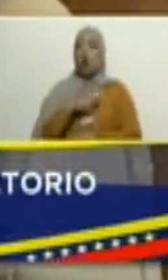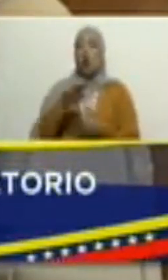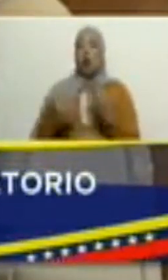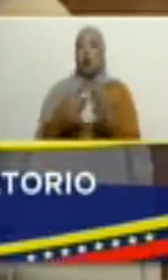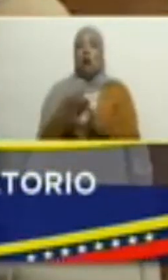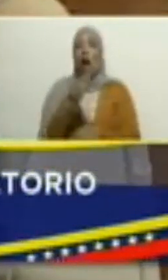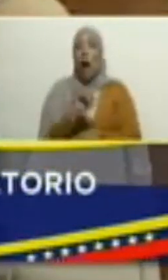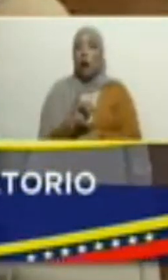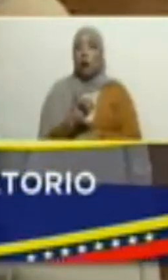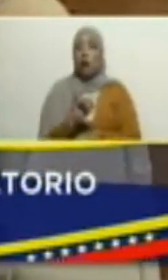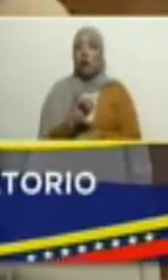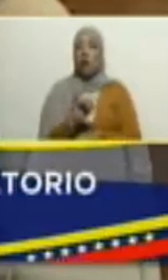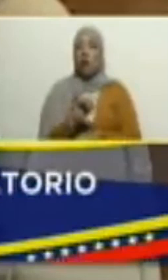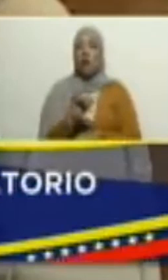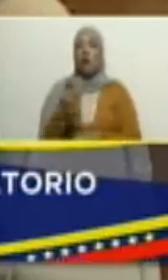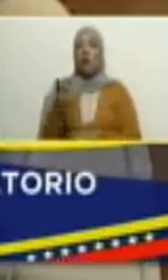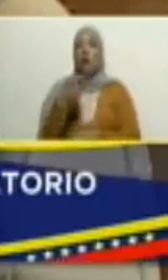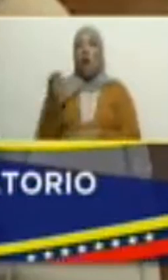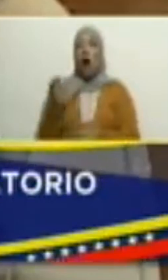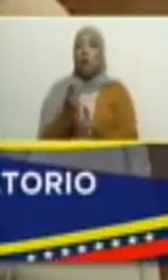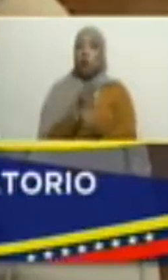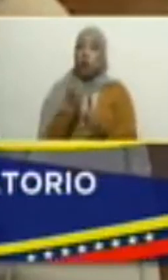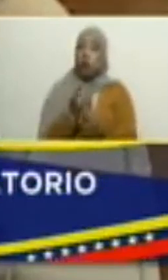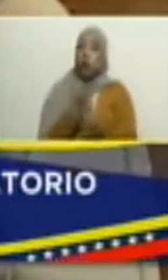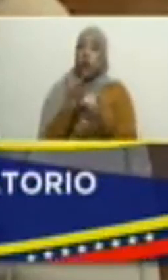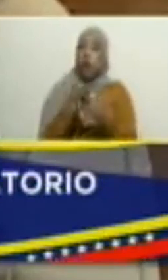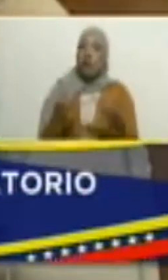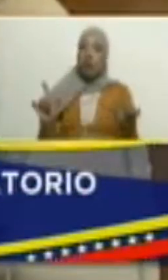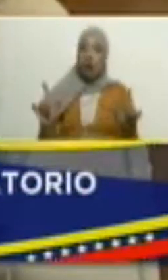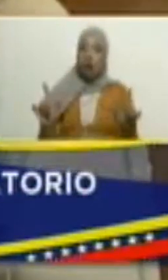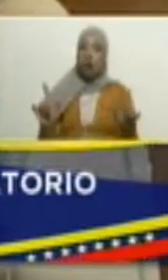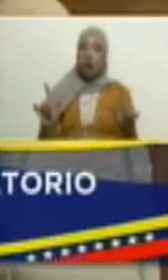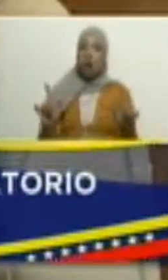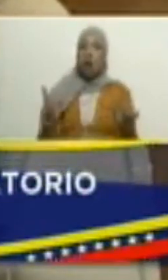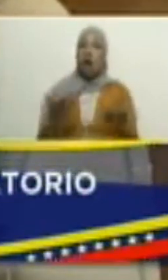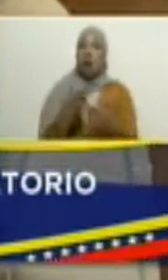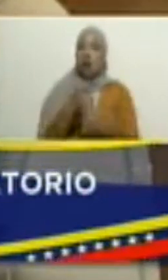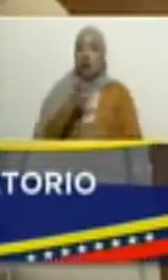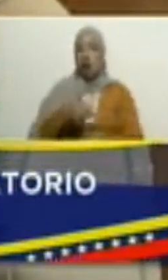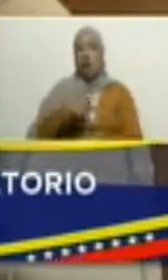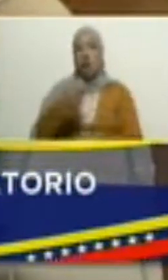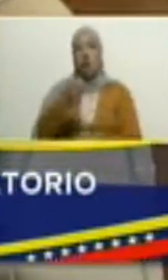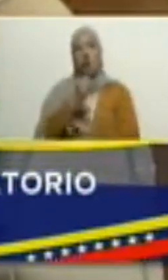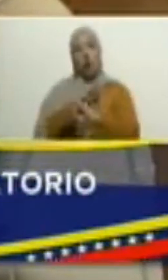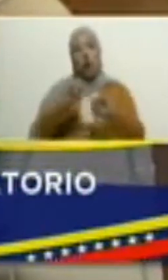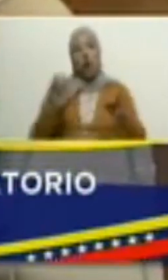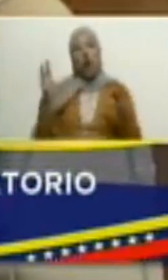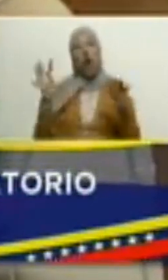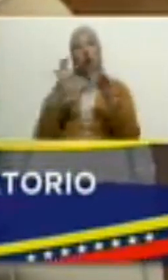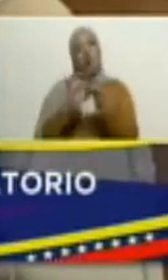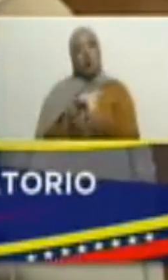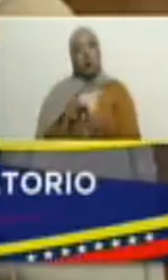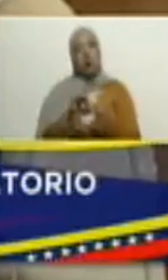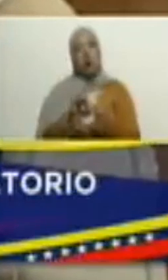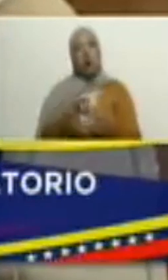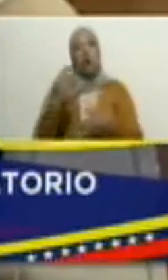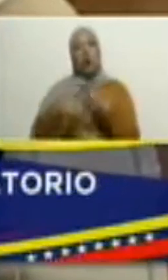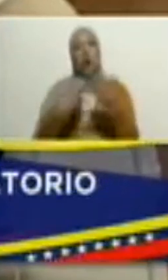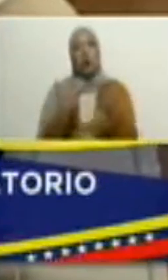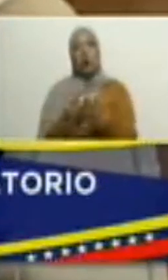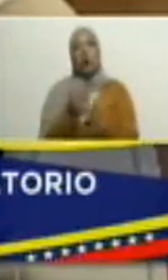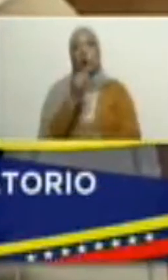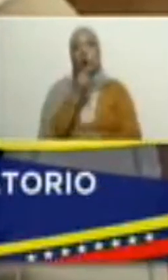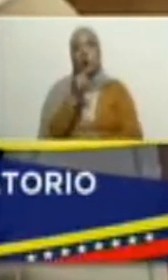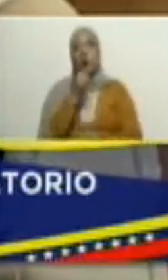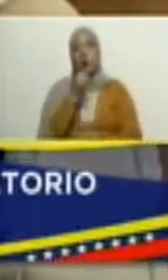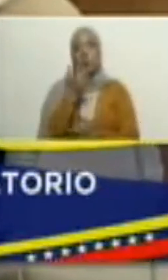tiene en materia de independencia, de libertad, de soberanía, de inmunidad, de integridad territorial y